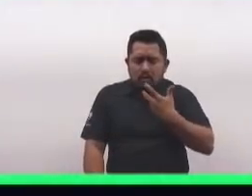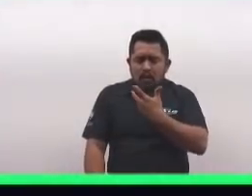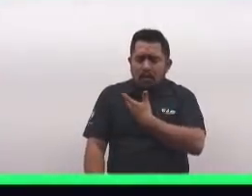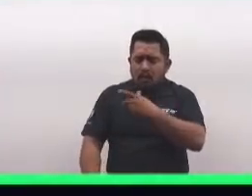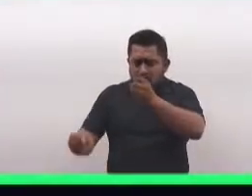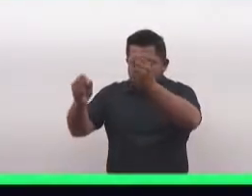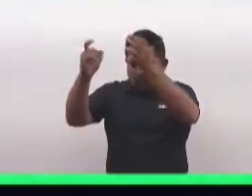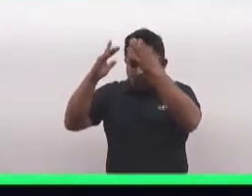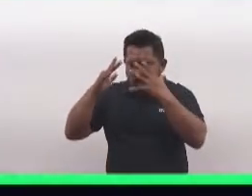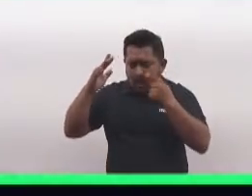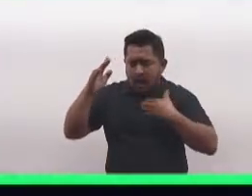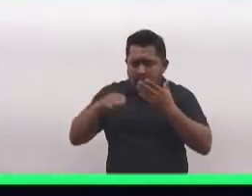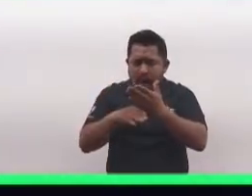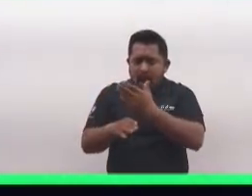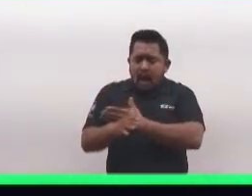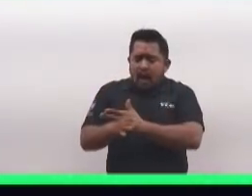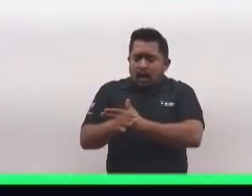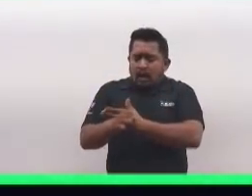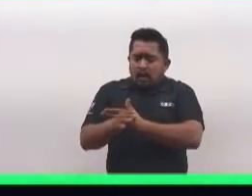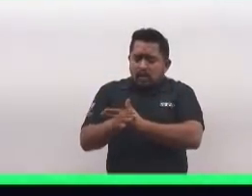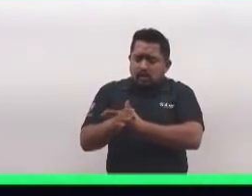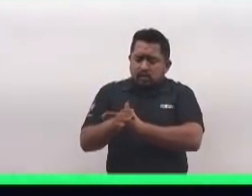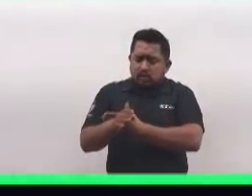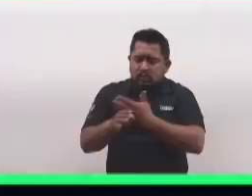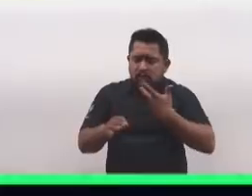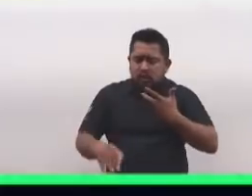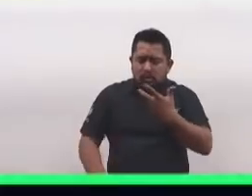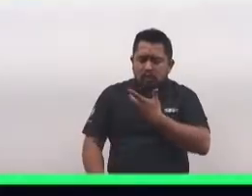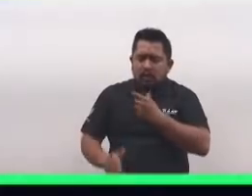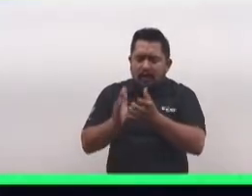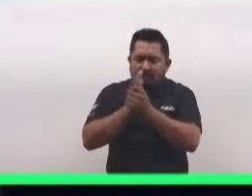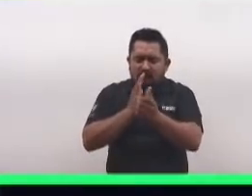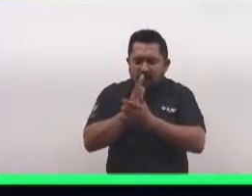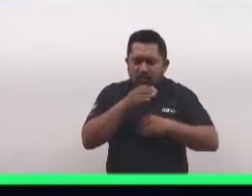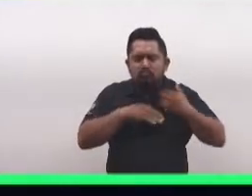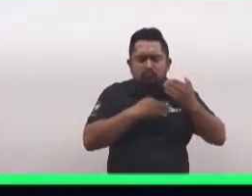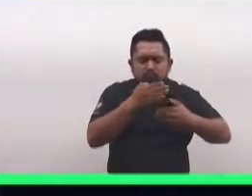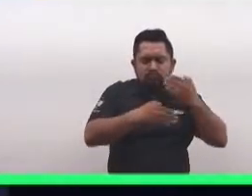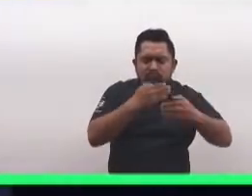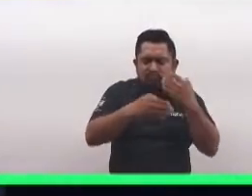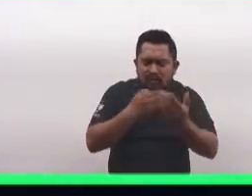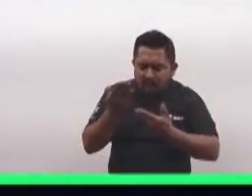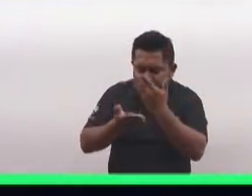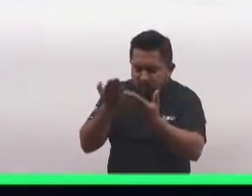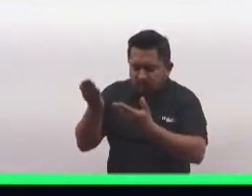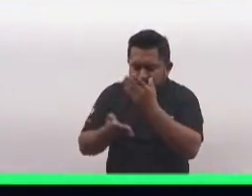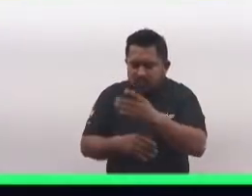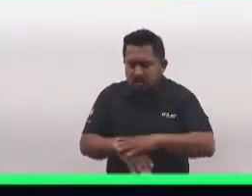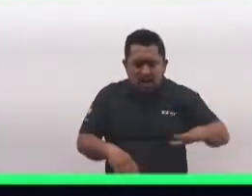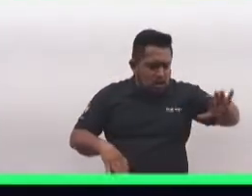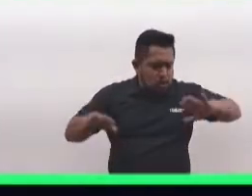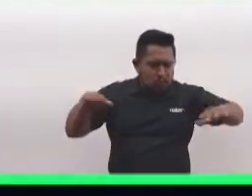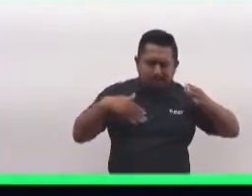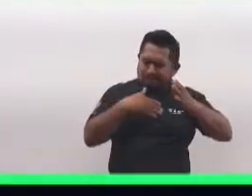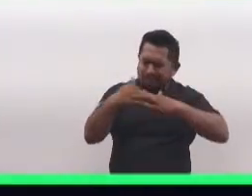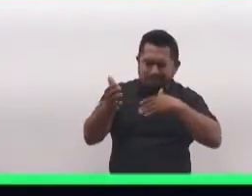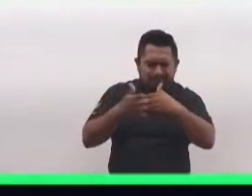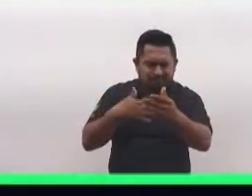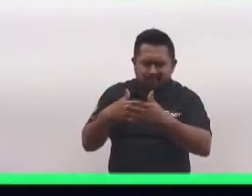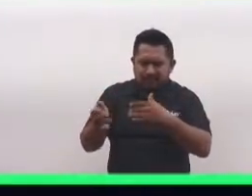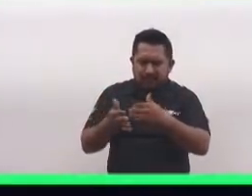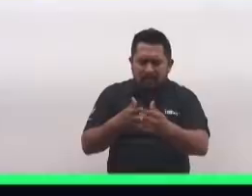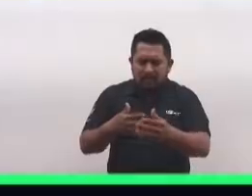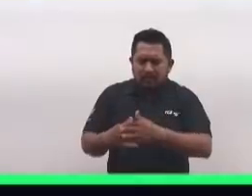bendecida tenemos que poner a trabajar el talento que nos ha dado no importa en el área que sea no importa